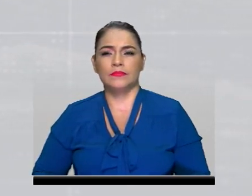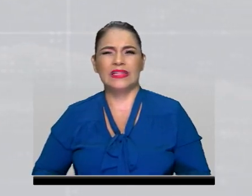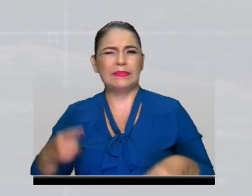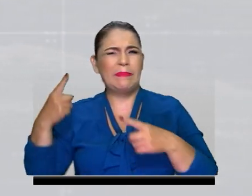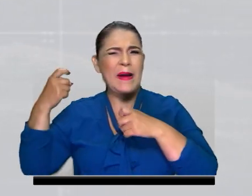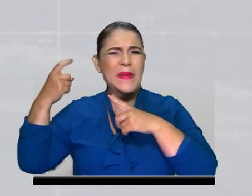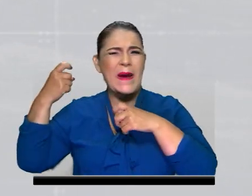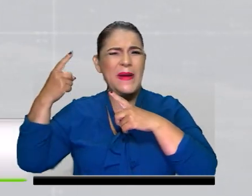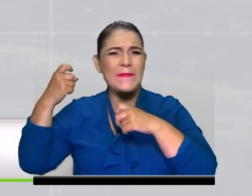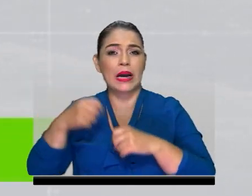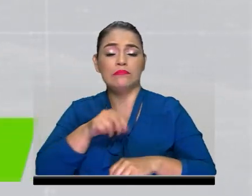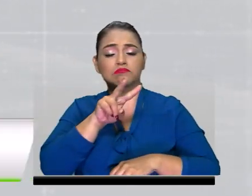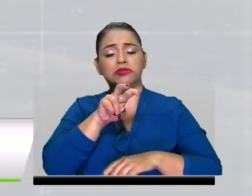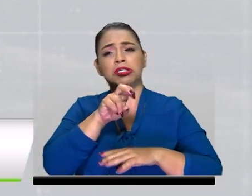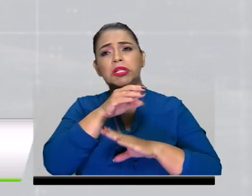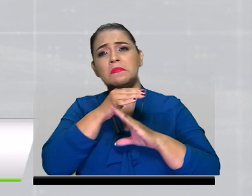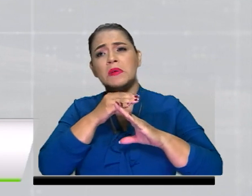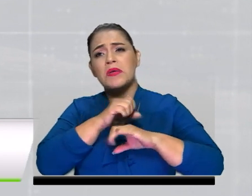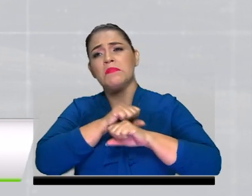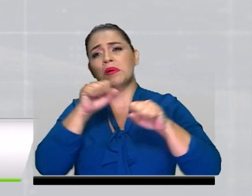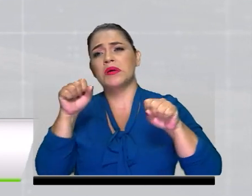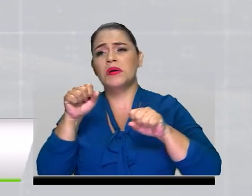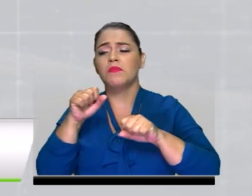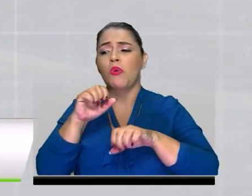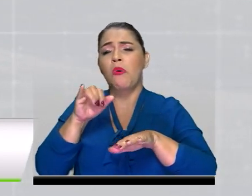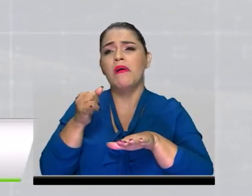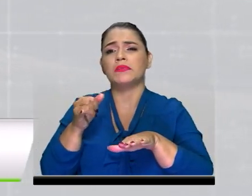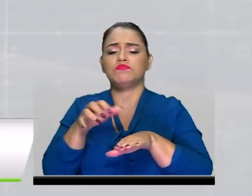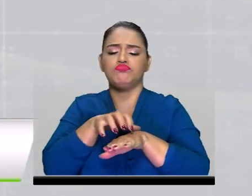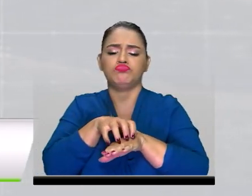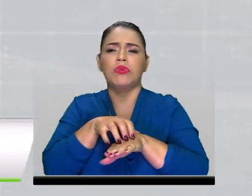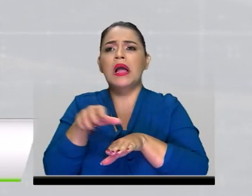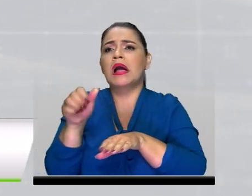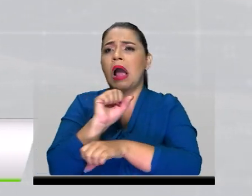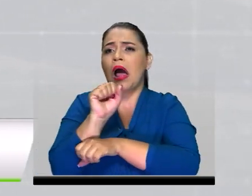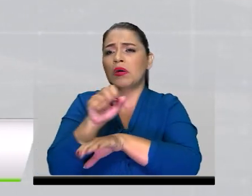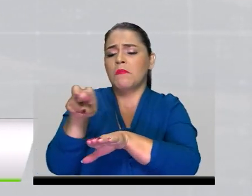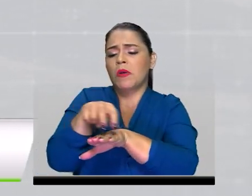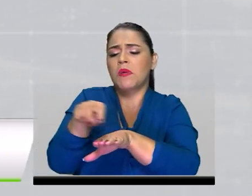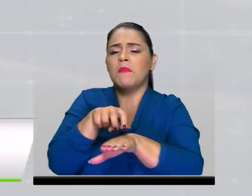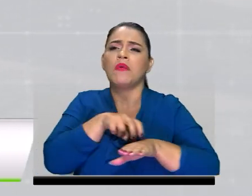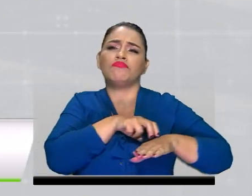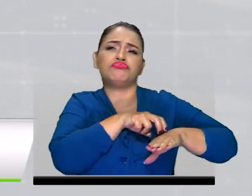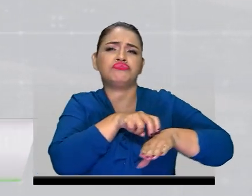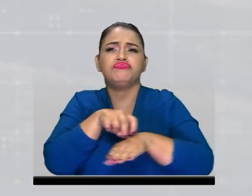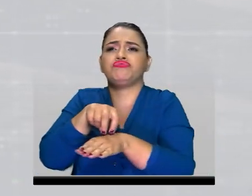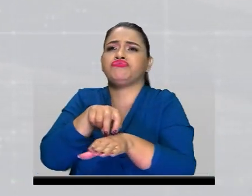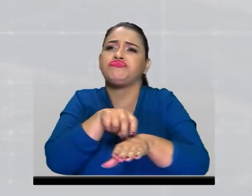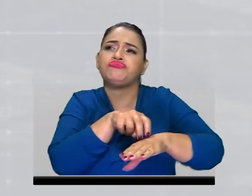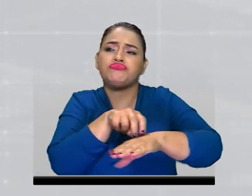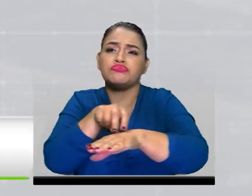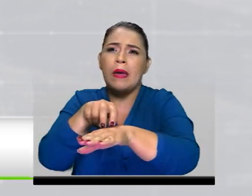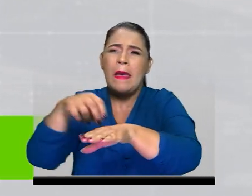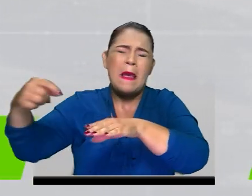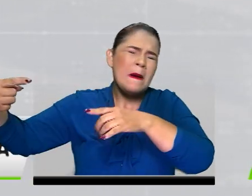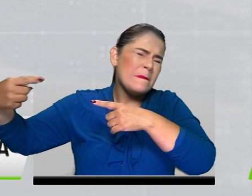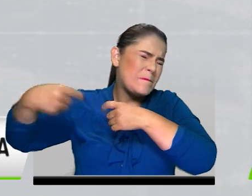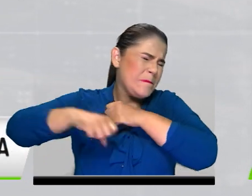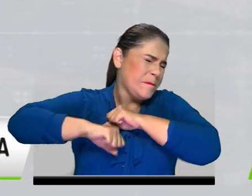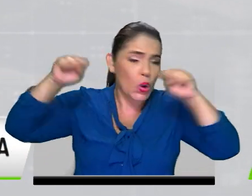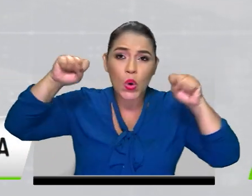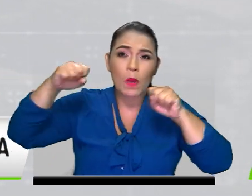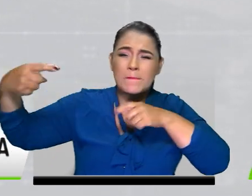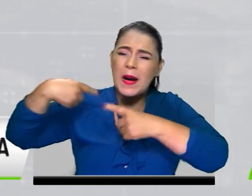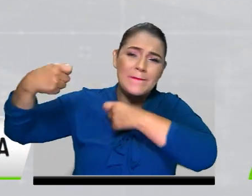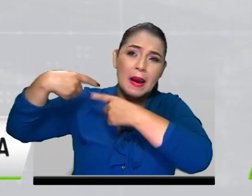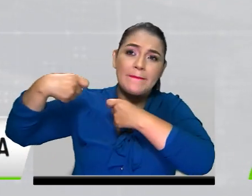Eran las 7:30 de la mañana de este jueves. Los agentes se movilizaban por una vía en la vereda Las Claritas del municipio de Puerto